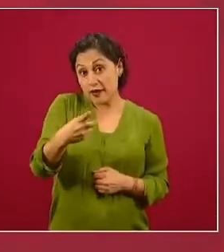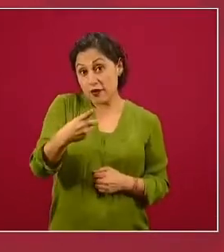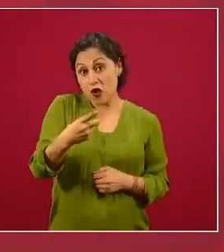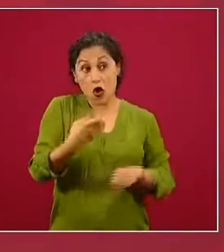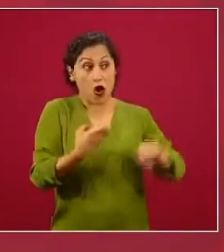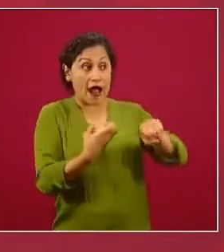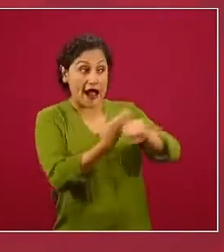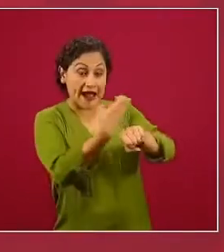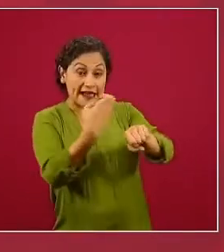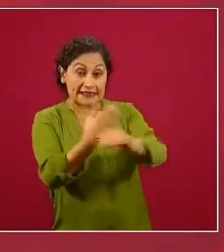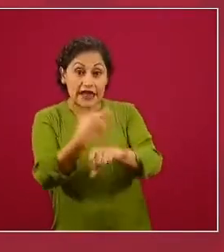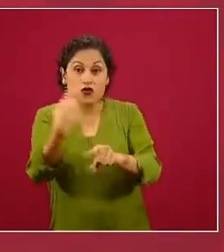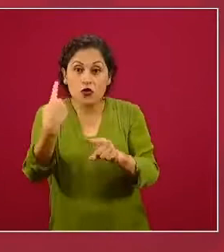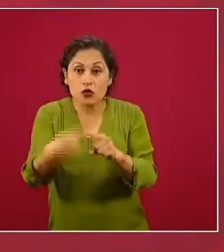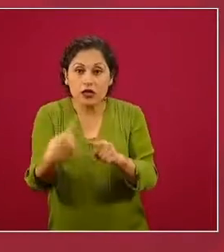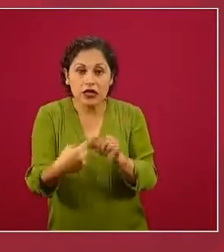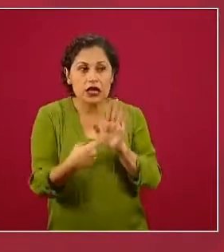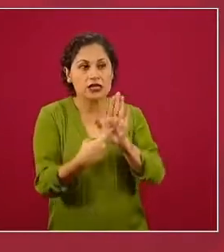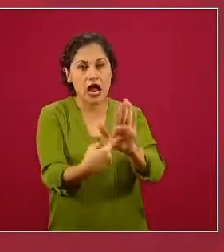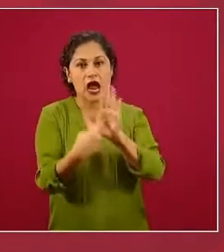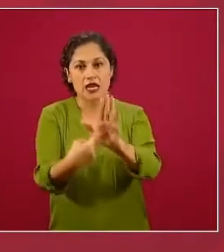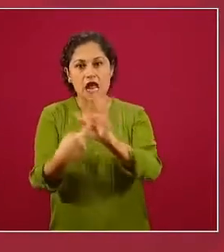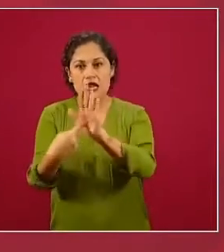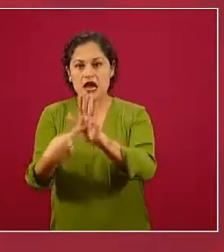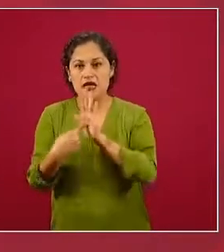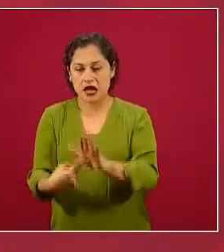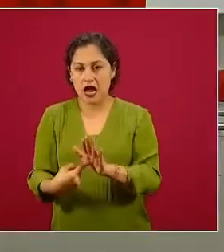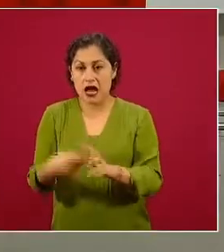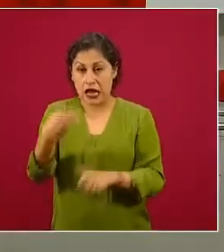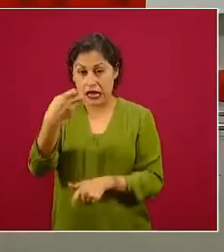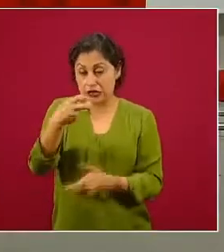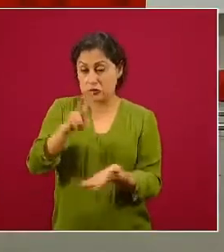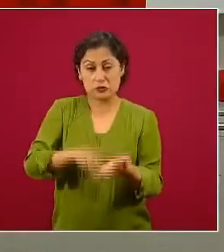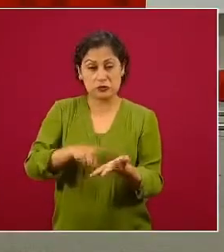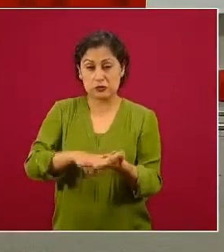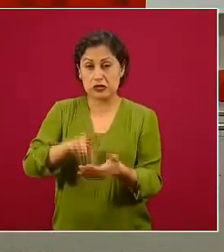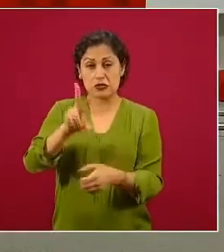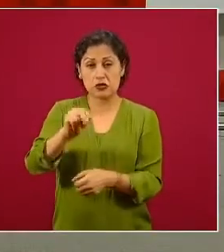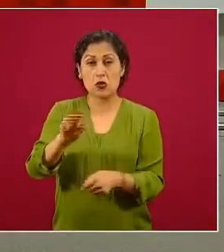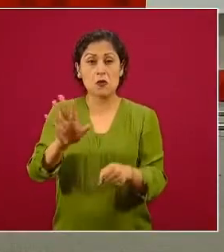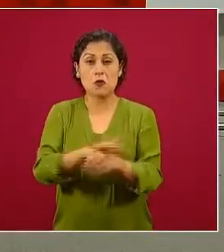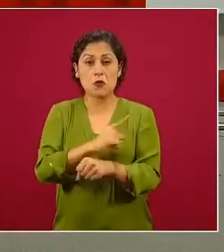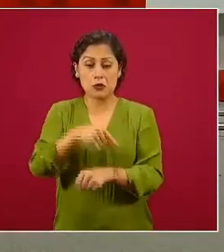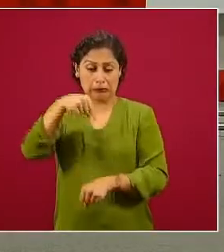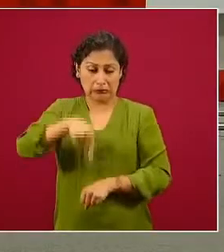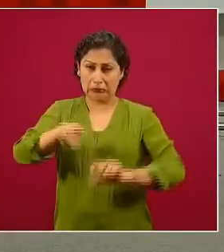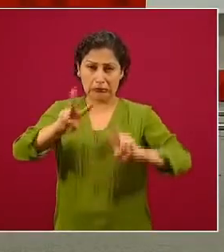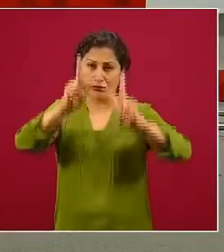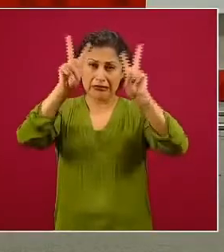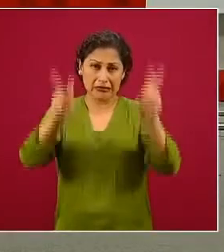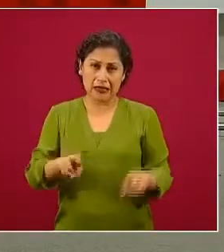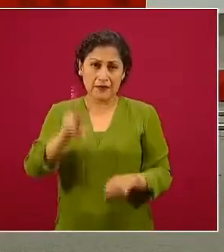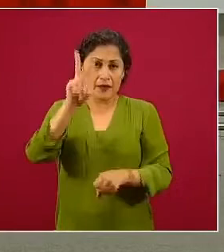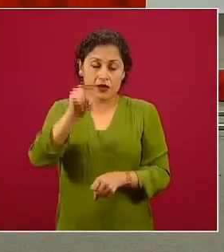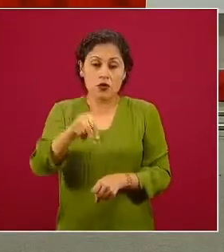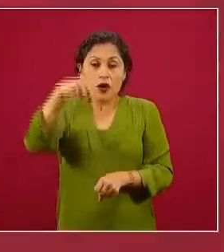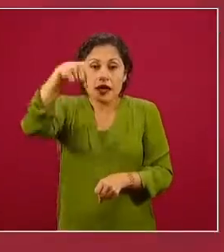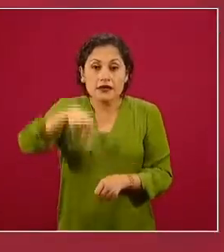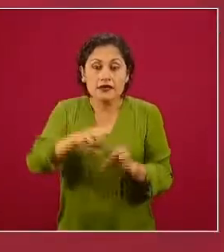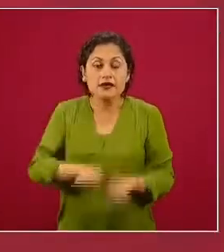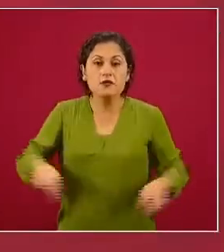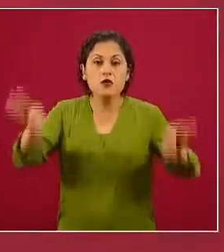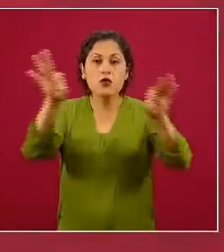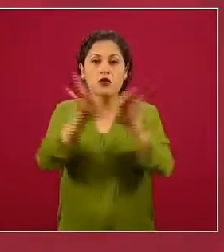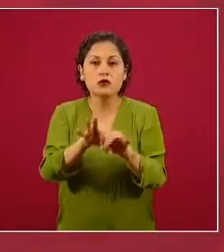interesa que la infodemia no nos distraiga del elemento fundamental, que es que la población sepa que la epidemia sigue activa, que